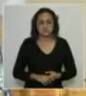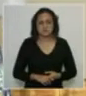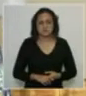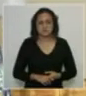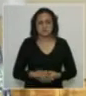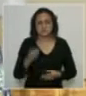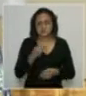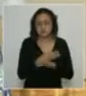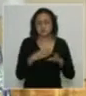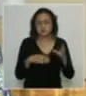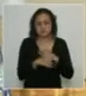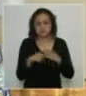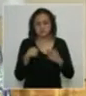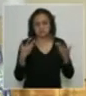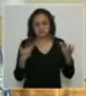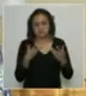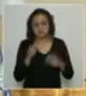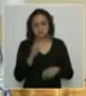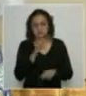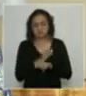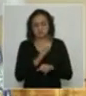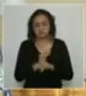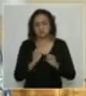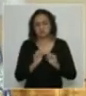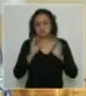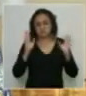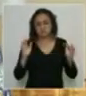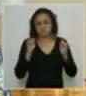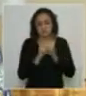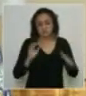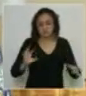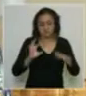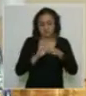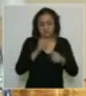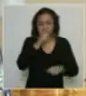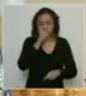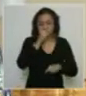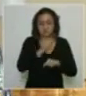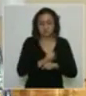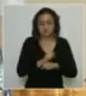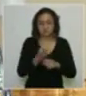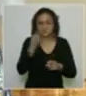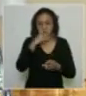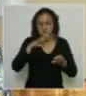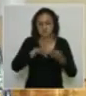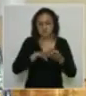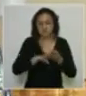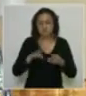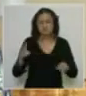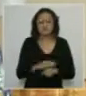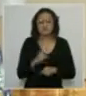haciendo muchas cosas. Y claro que sí, estamos junto con él, el subsecretario de reclusorios,